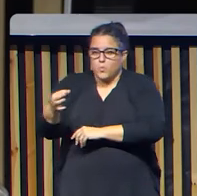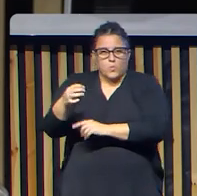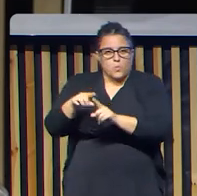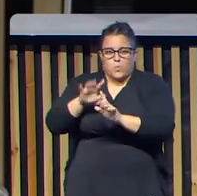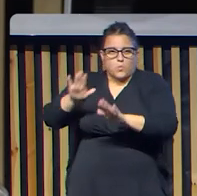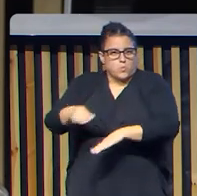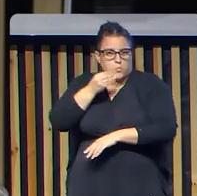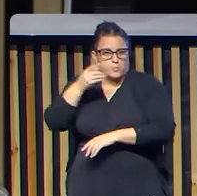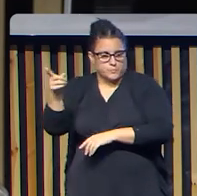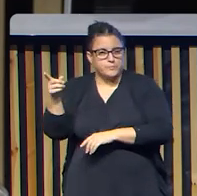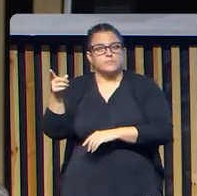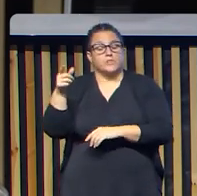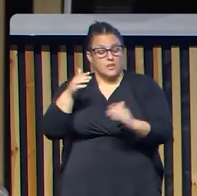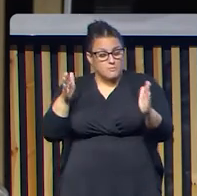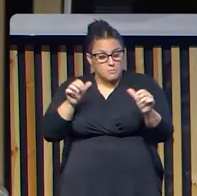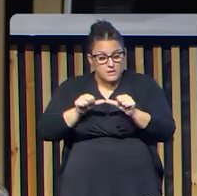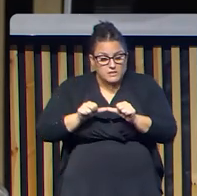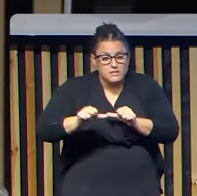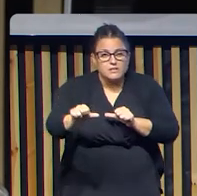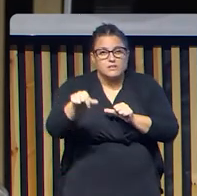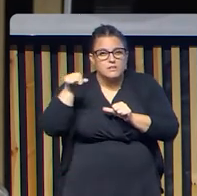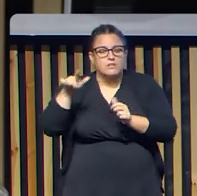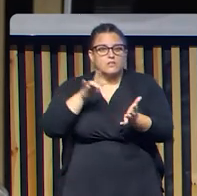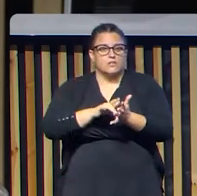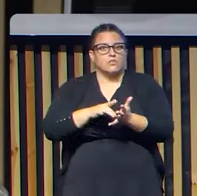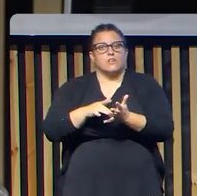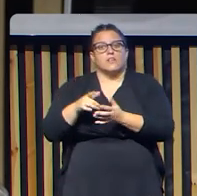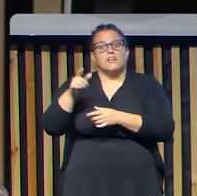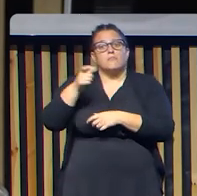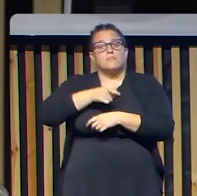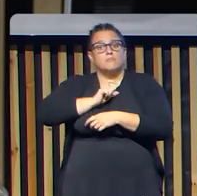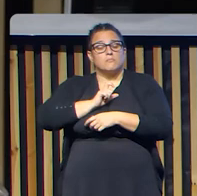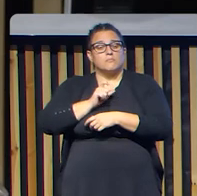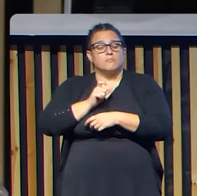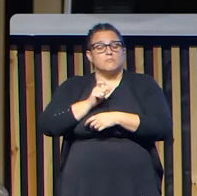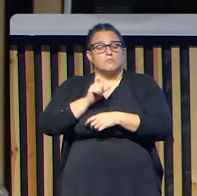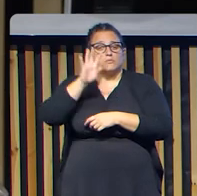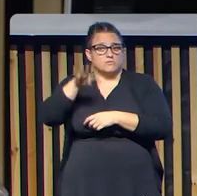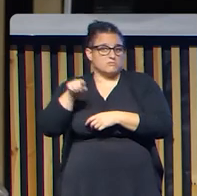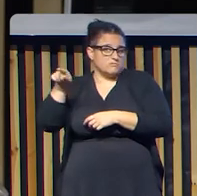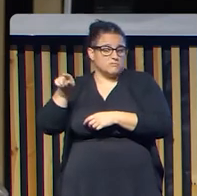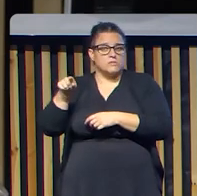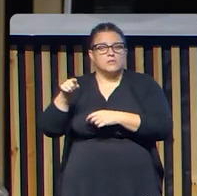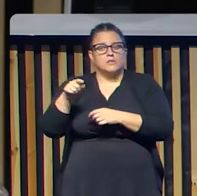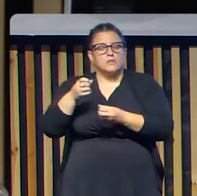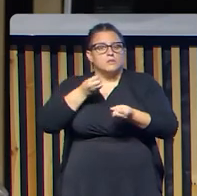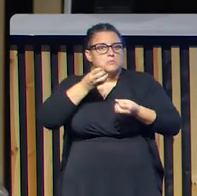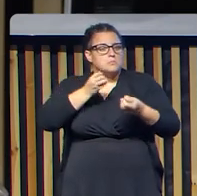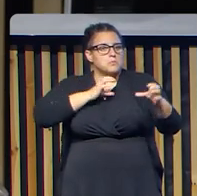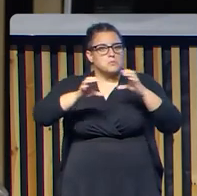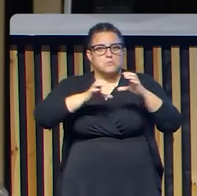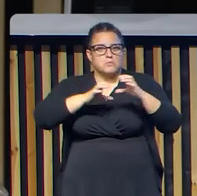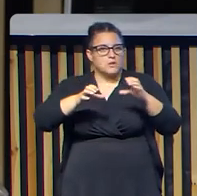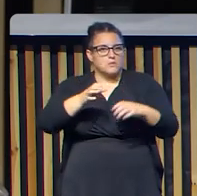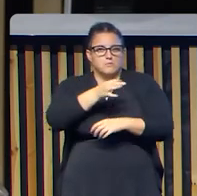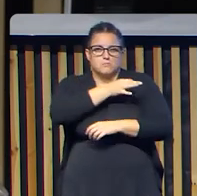inició un proceso de información muy clara muy directa muy sencilla y